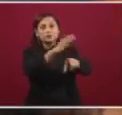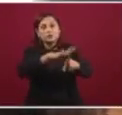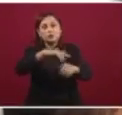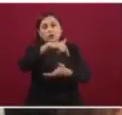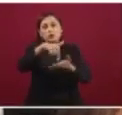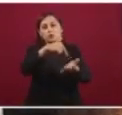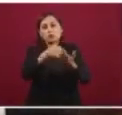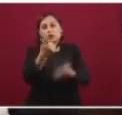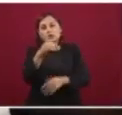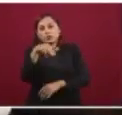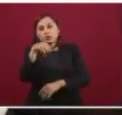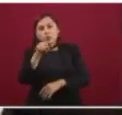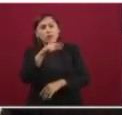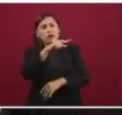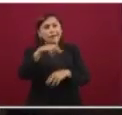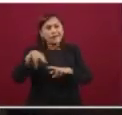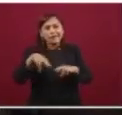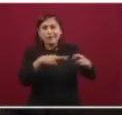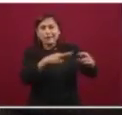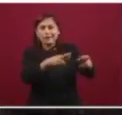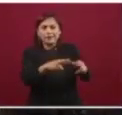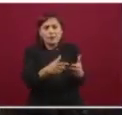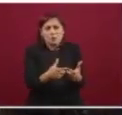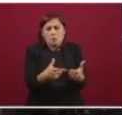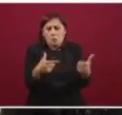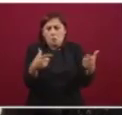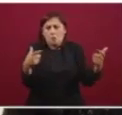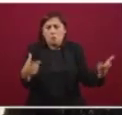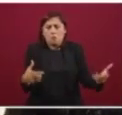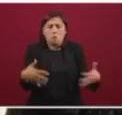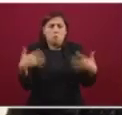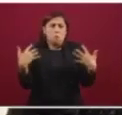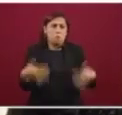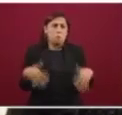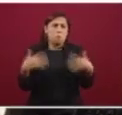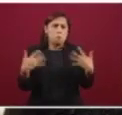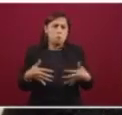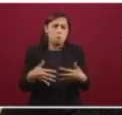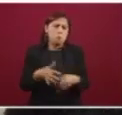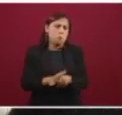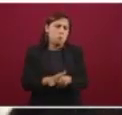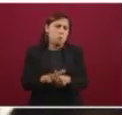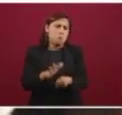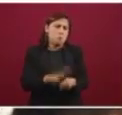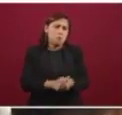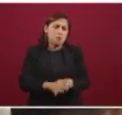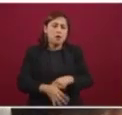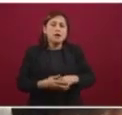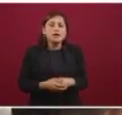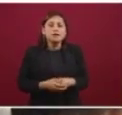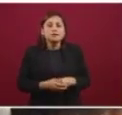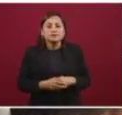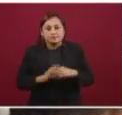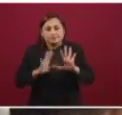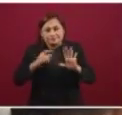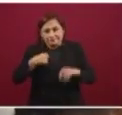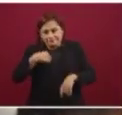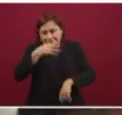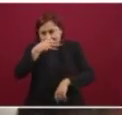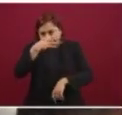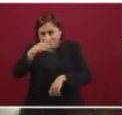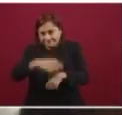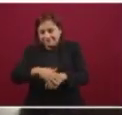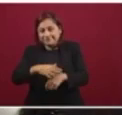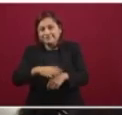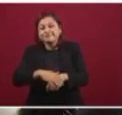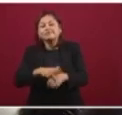un río abundante. Entonces, esto nada más para hacer referencia a lo que es